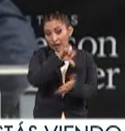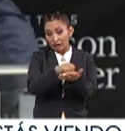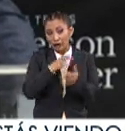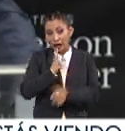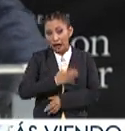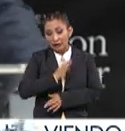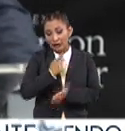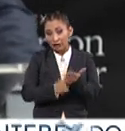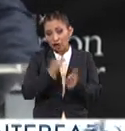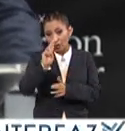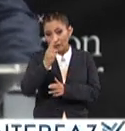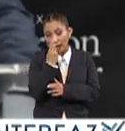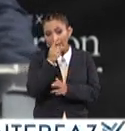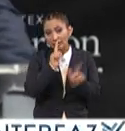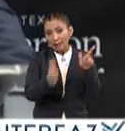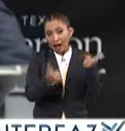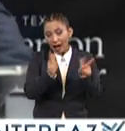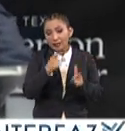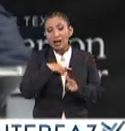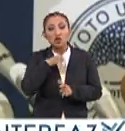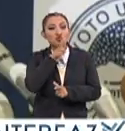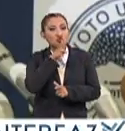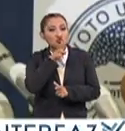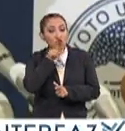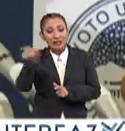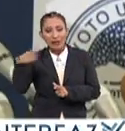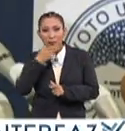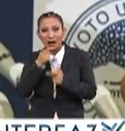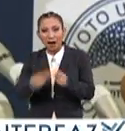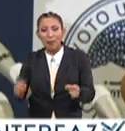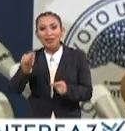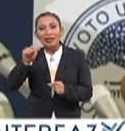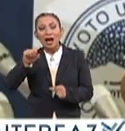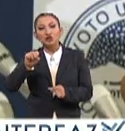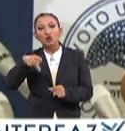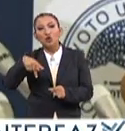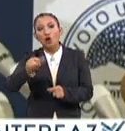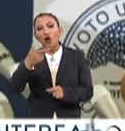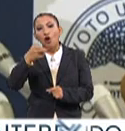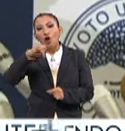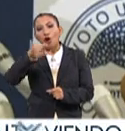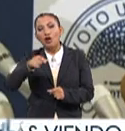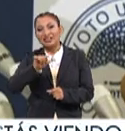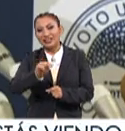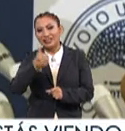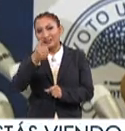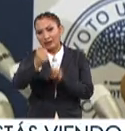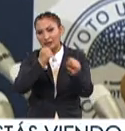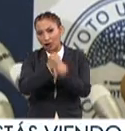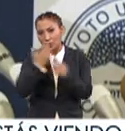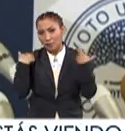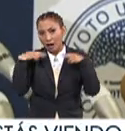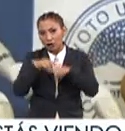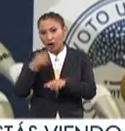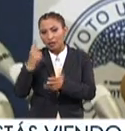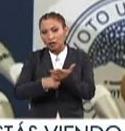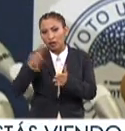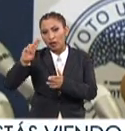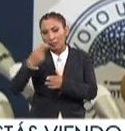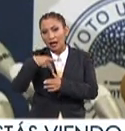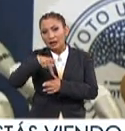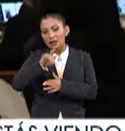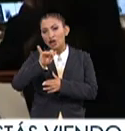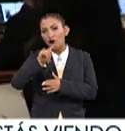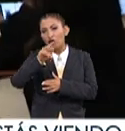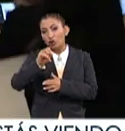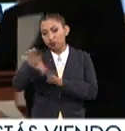de Cáncer de la Universidad de Texas en Houston, y el japonés Tasuku Honjo, de 76 años, profesor de la Universidad de